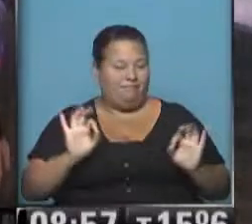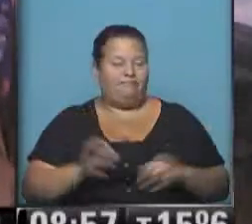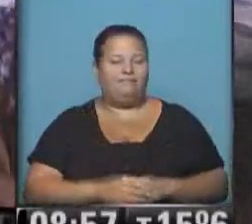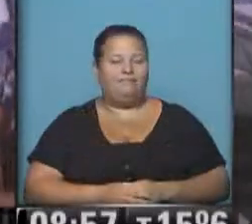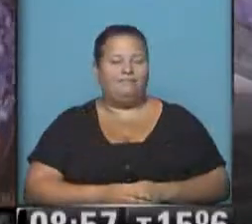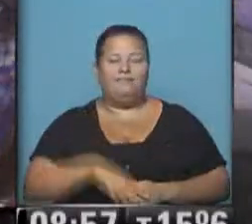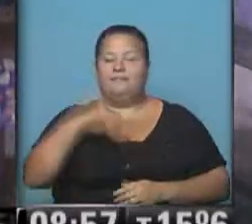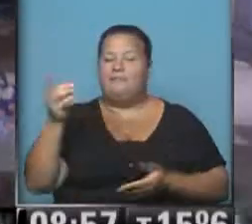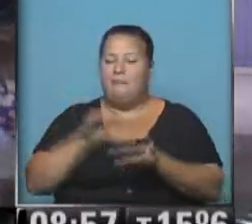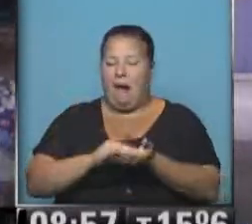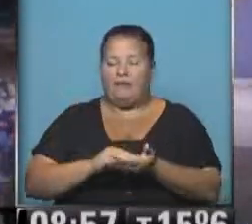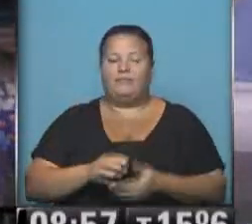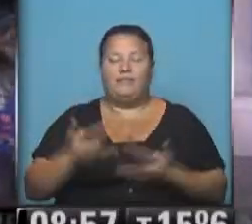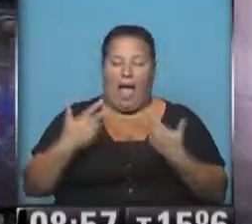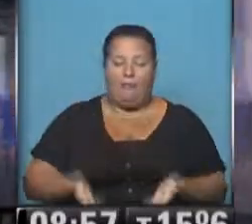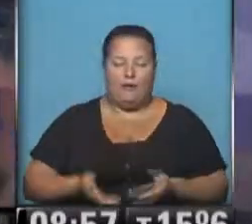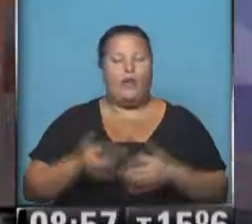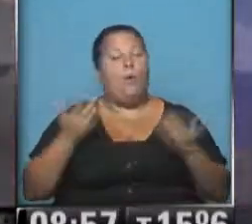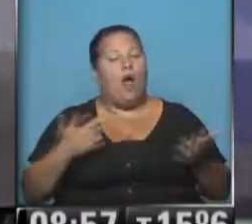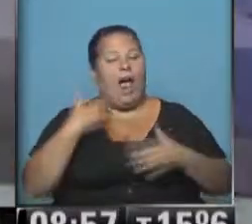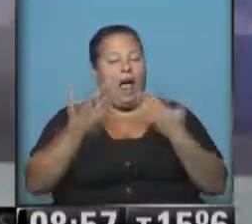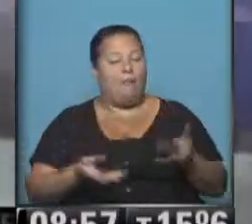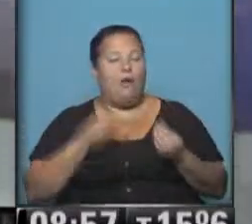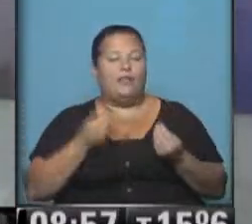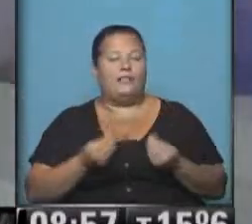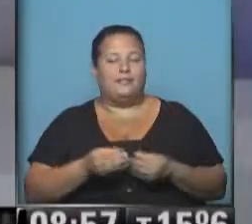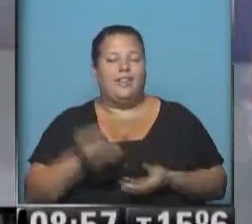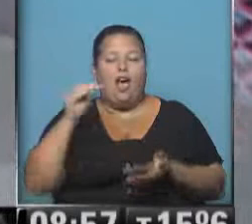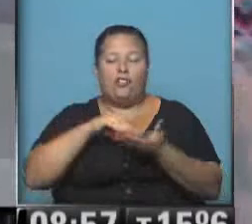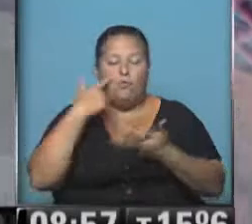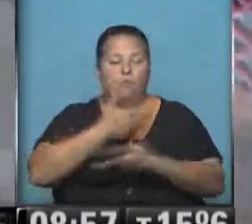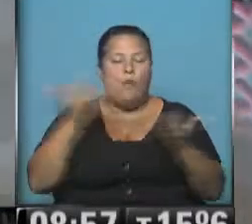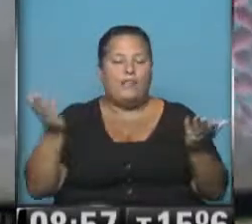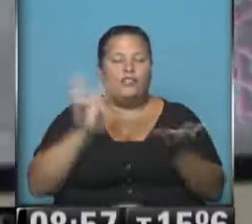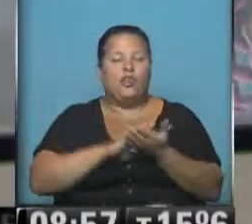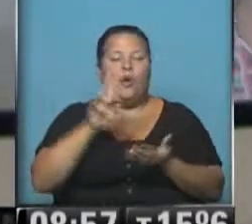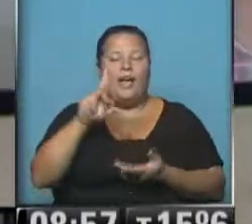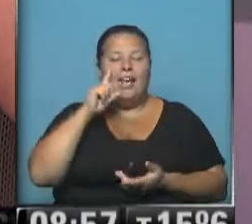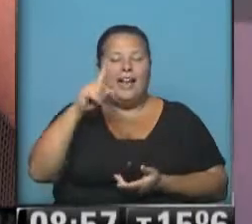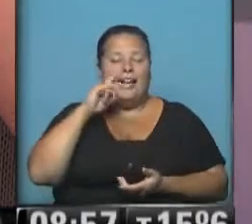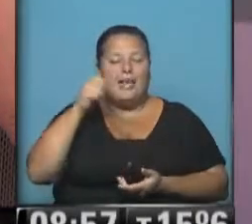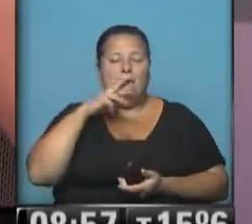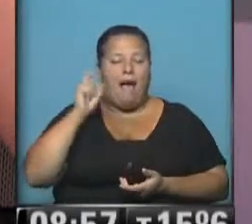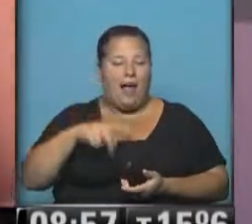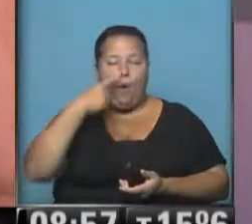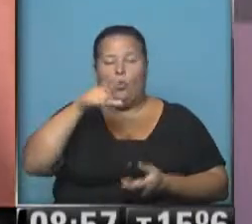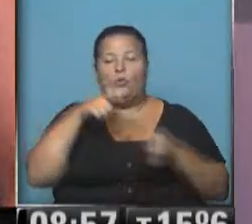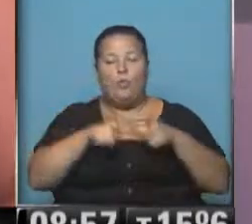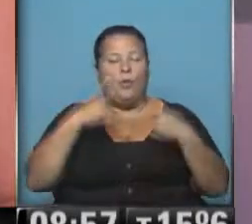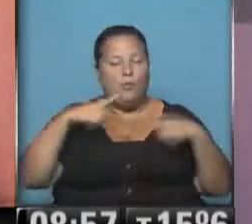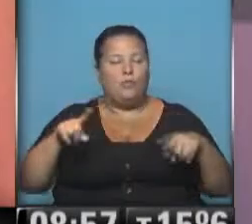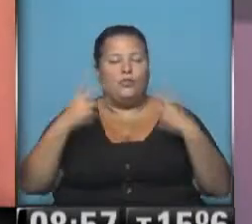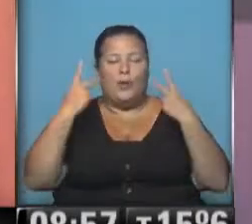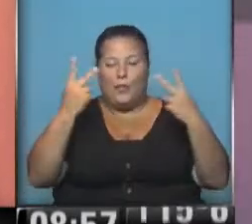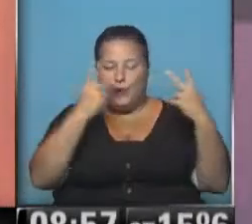Y tiene más. Sí. Aprovechemos. Bueno, aprovechemos entonces para una vez más compartir imágenes de Ricky Martin, que tiene su último videoclip girando por